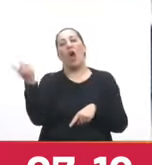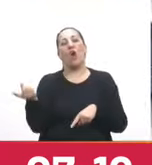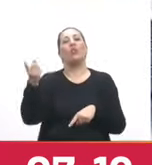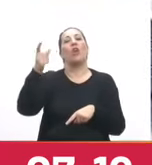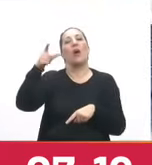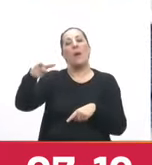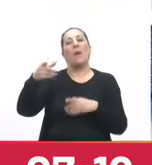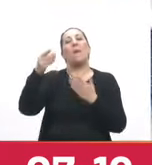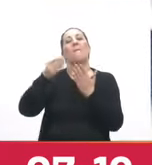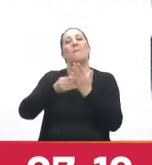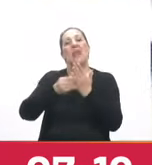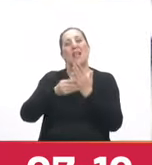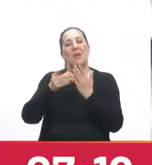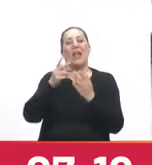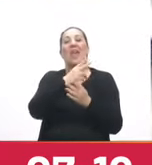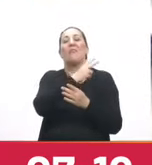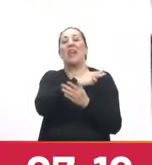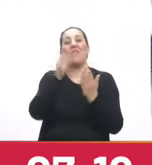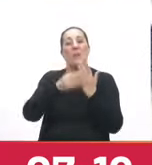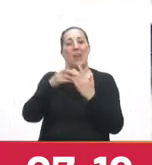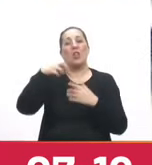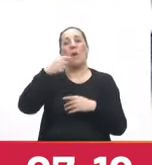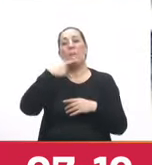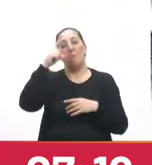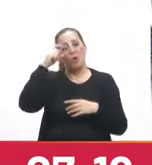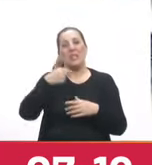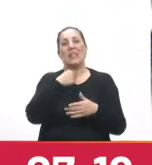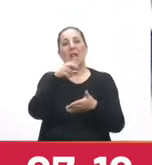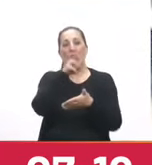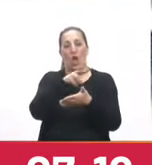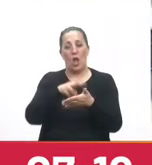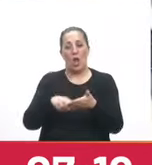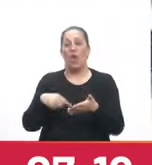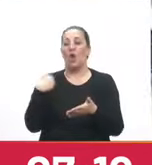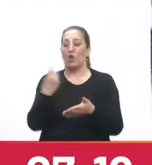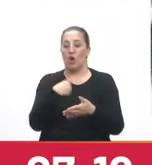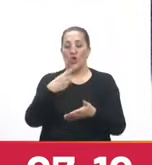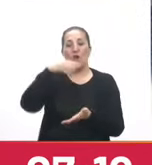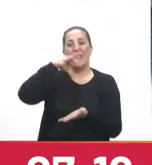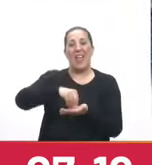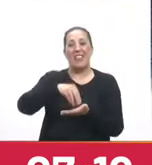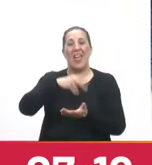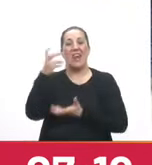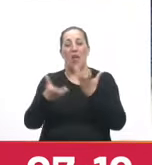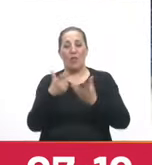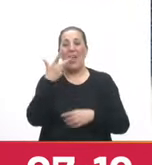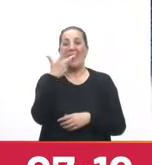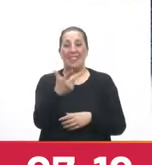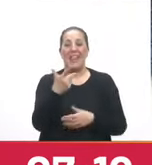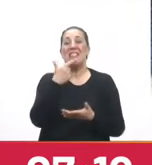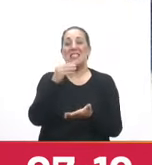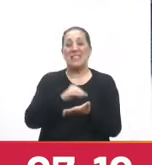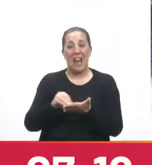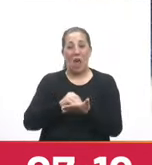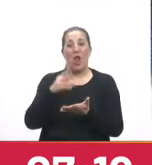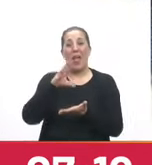privatizar sigue la moratoria otro dato que es fundamental en las primeras horas del debate se dio a conocer que el texto que trataron